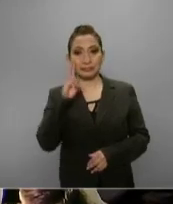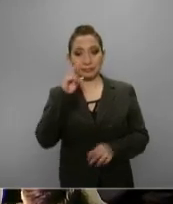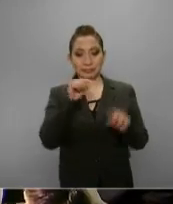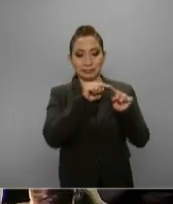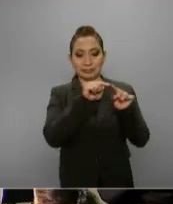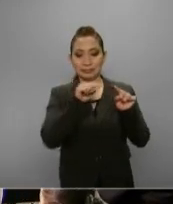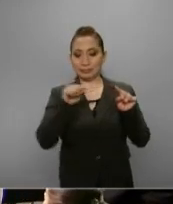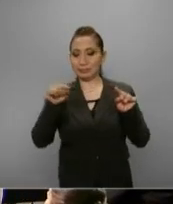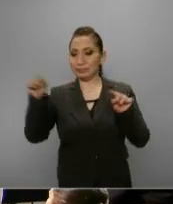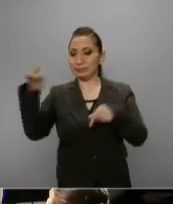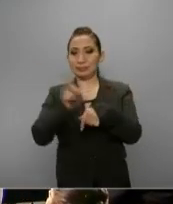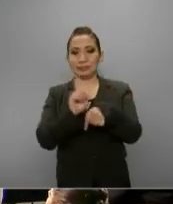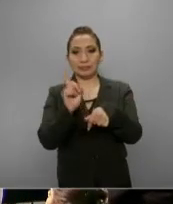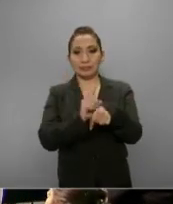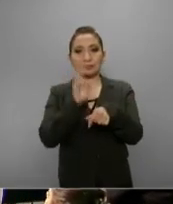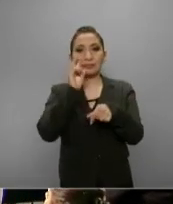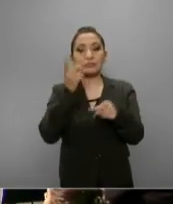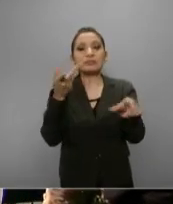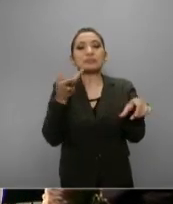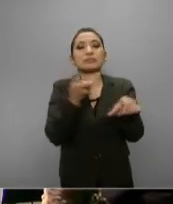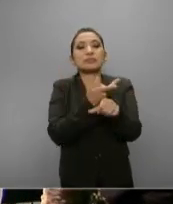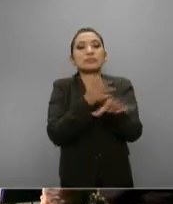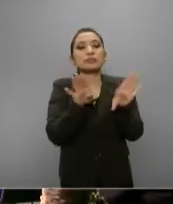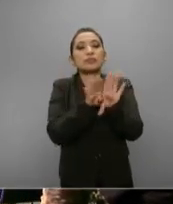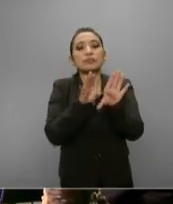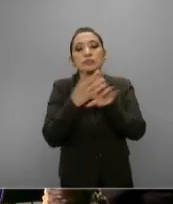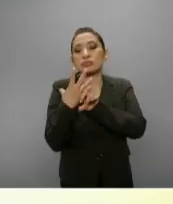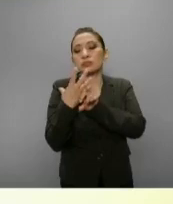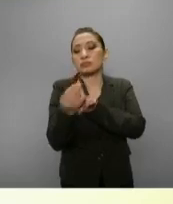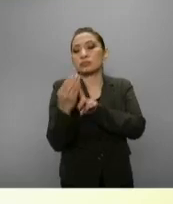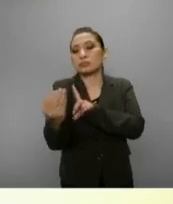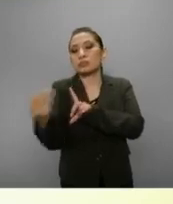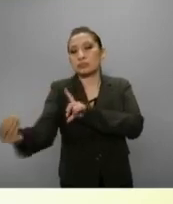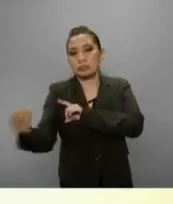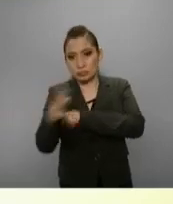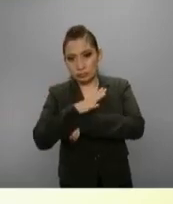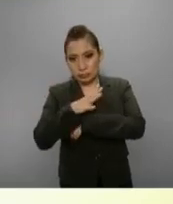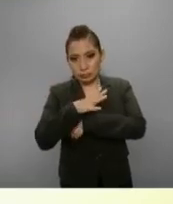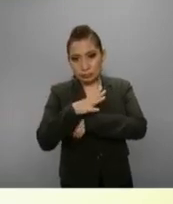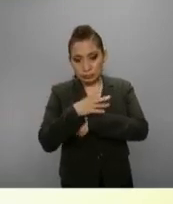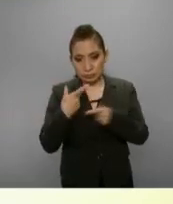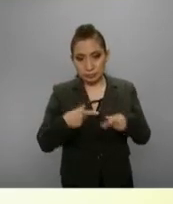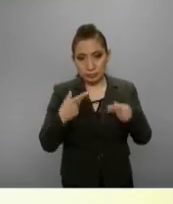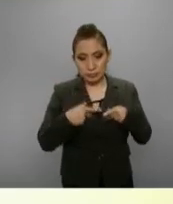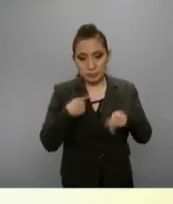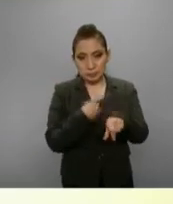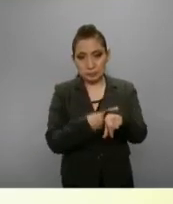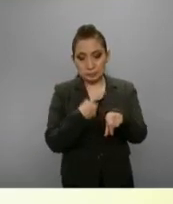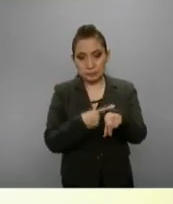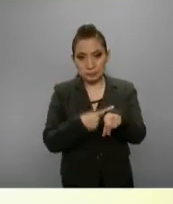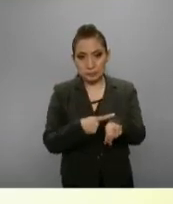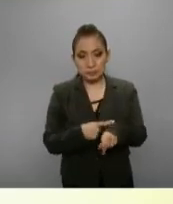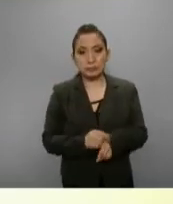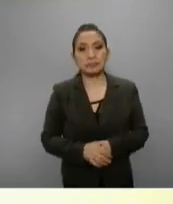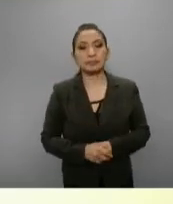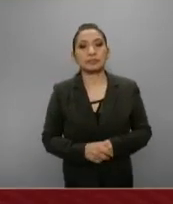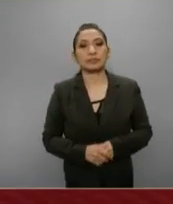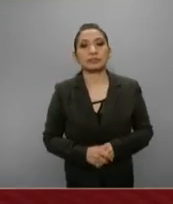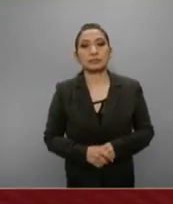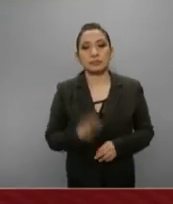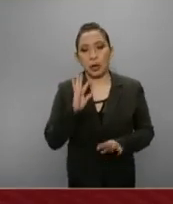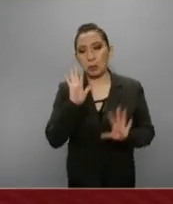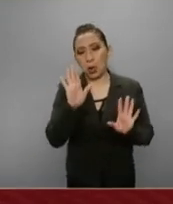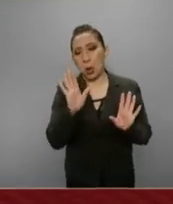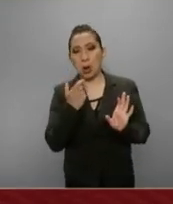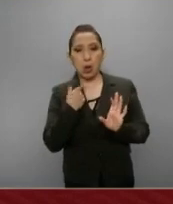Nuestra curva diaria que da seguimiento a cómo se están acumulando los casos confirmados en el tiempo